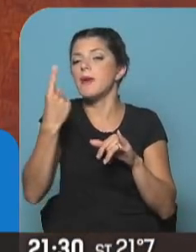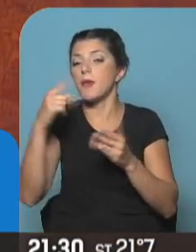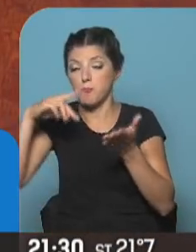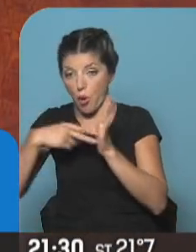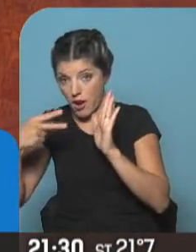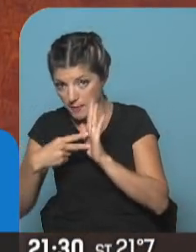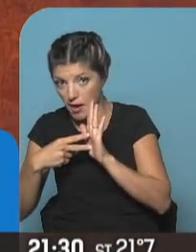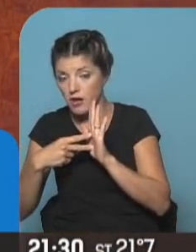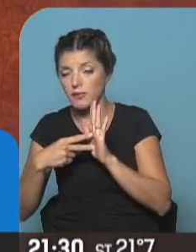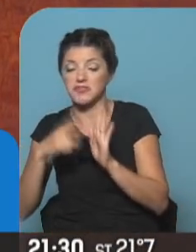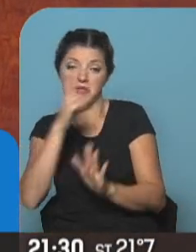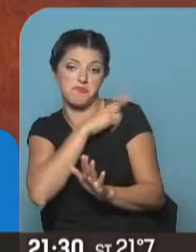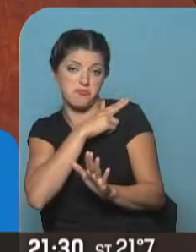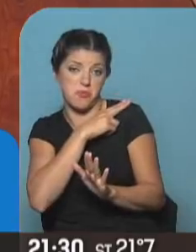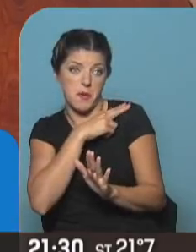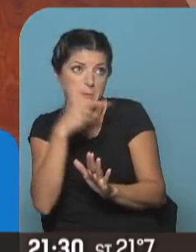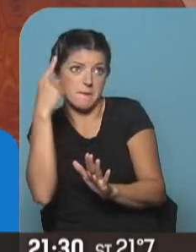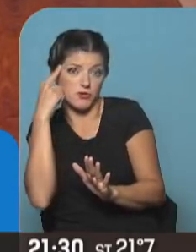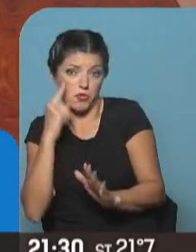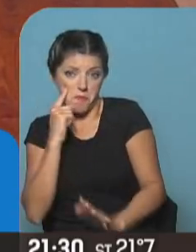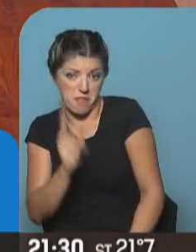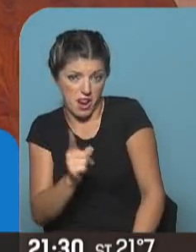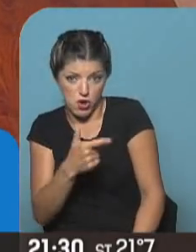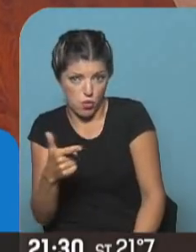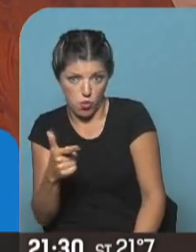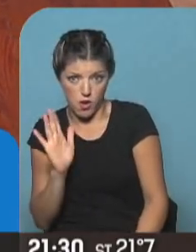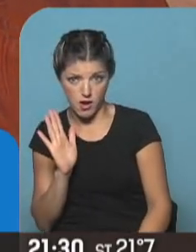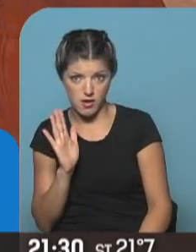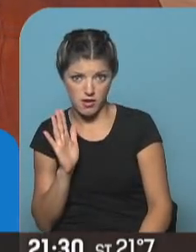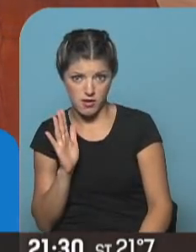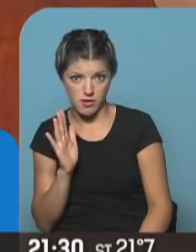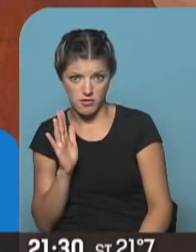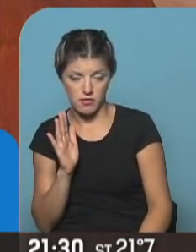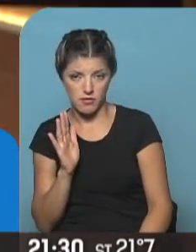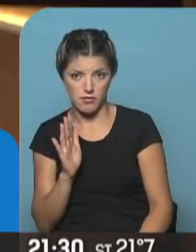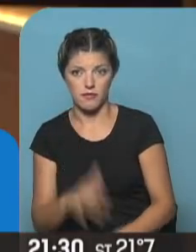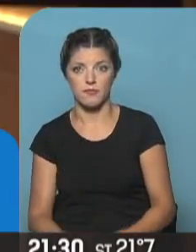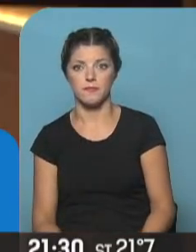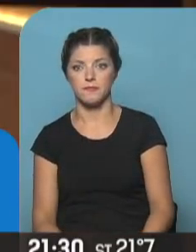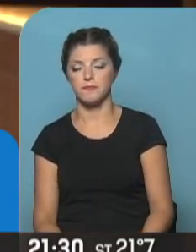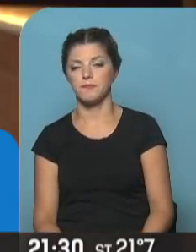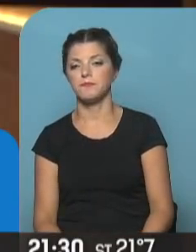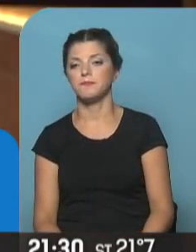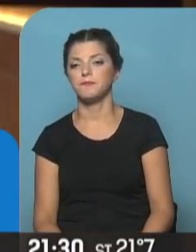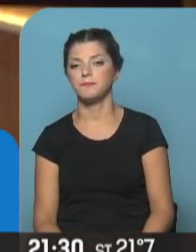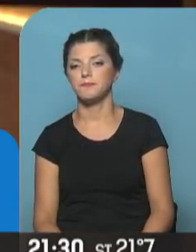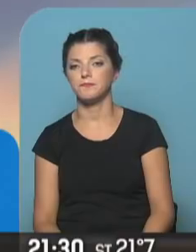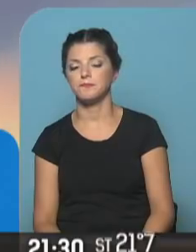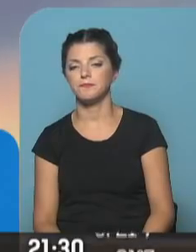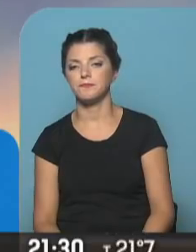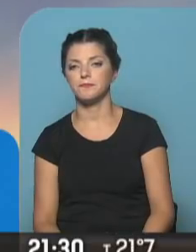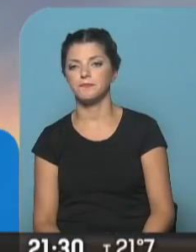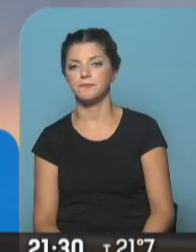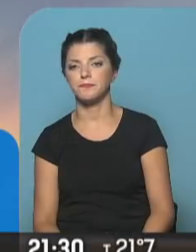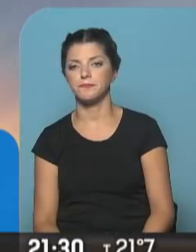tenía una entidad y una envergadura como para cambiar una decisión que ya había sido tomada. Correcto.